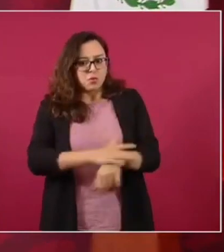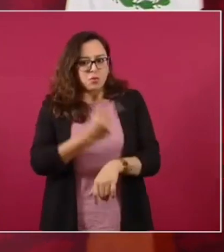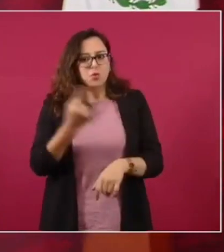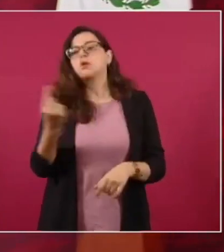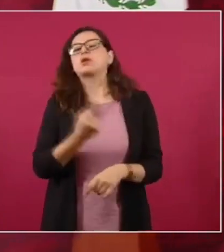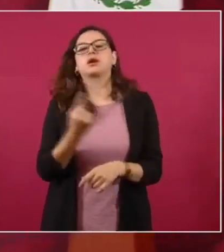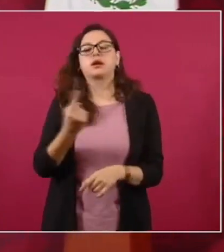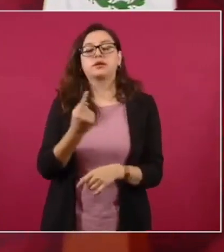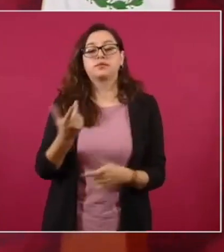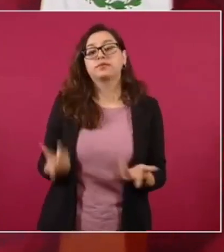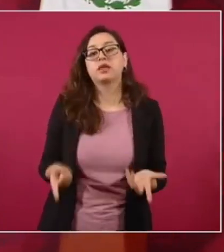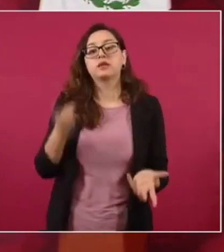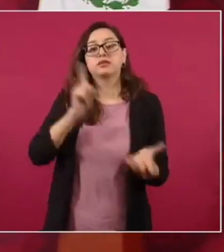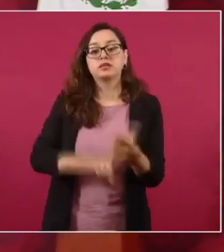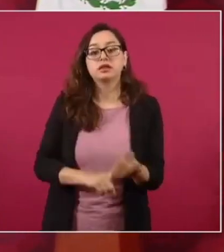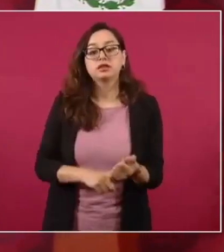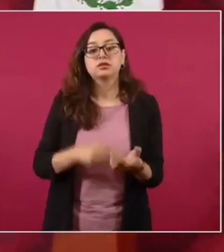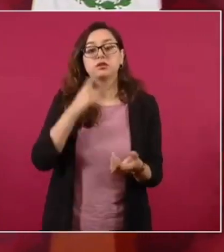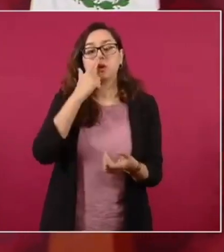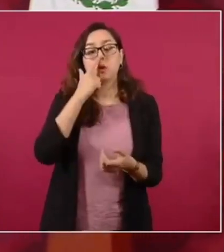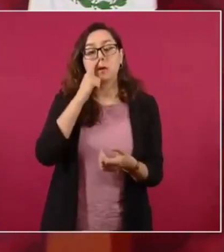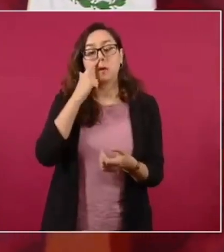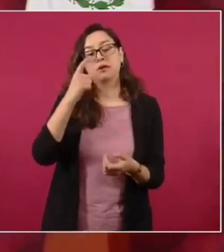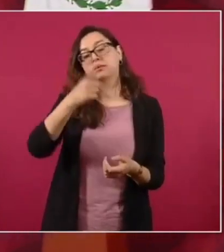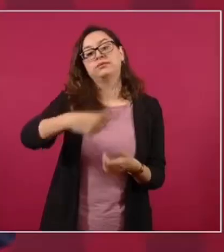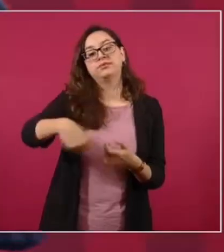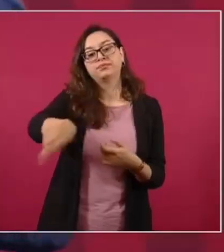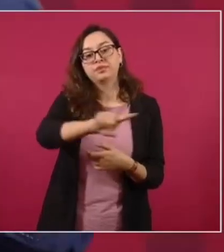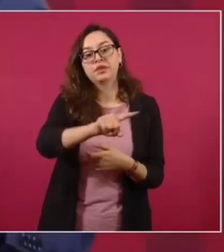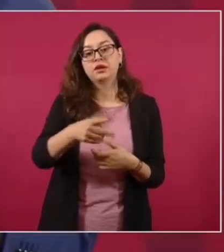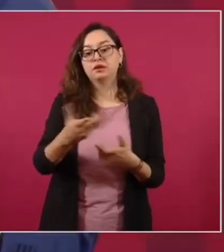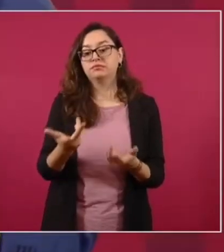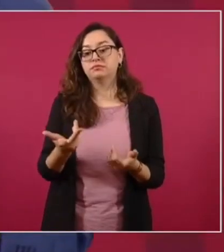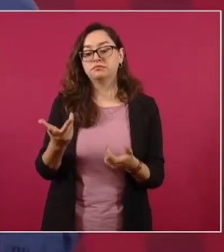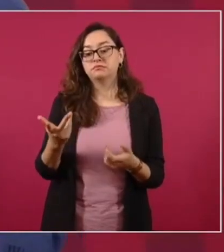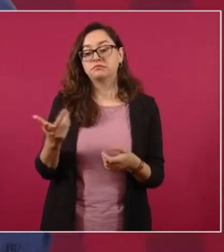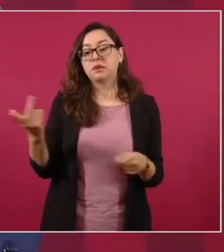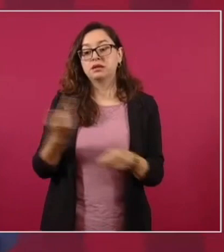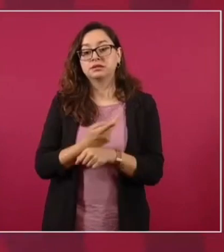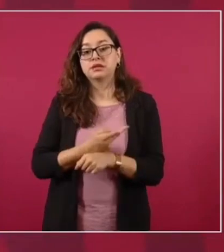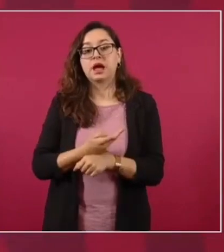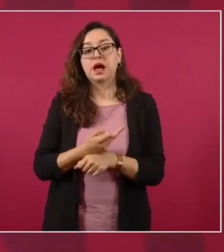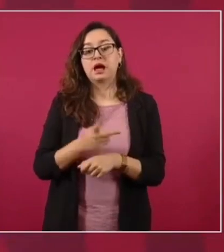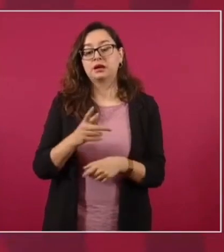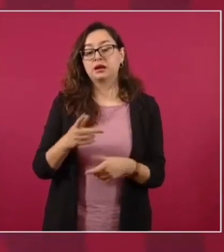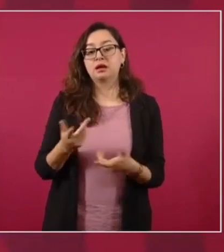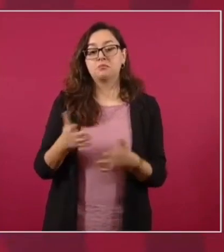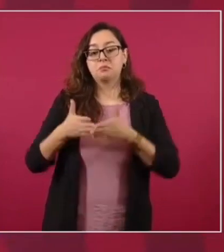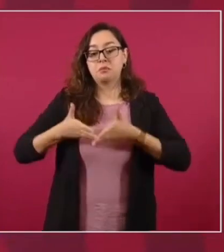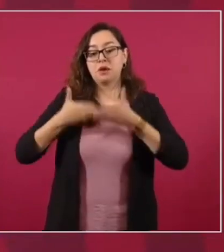las redes donde capturan el atún